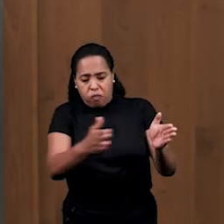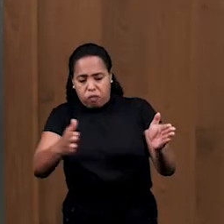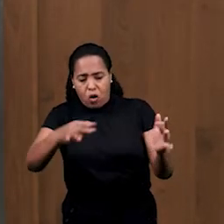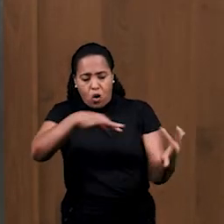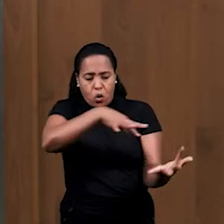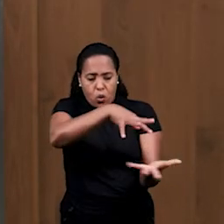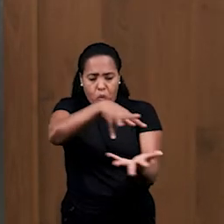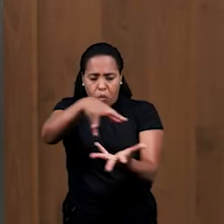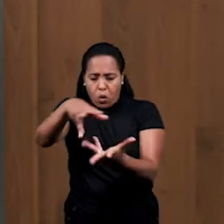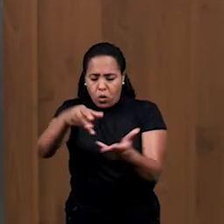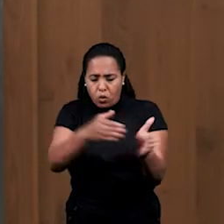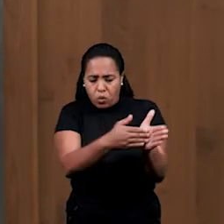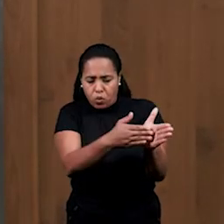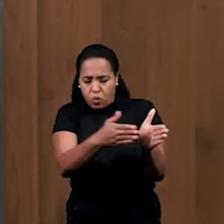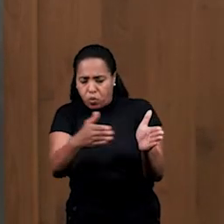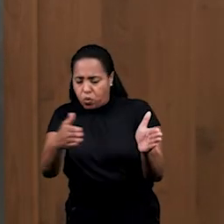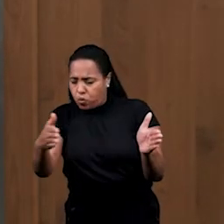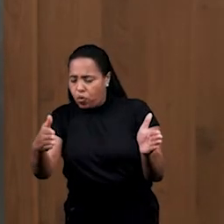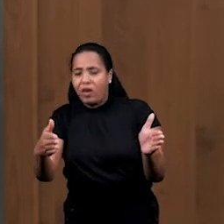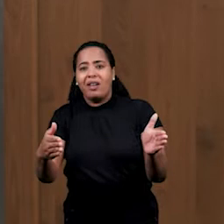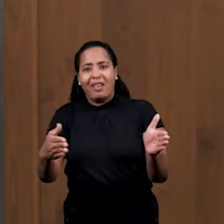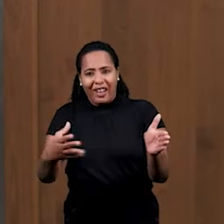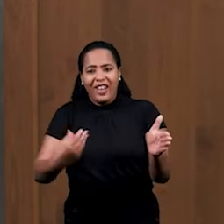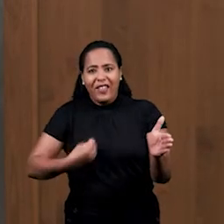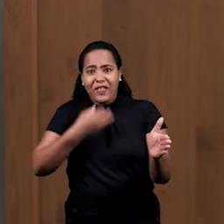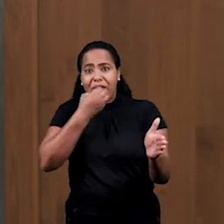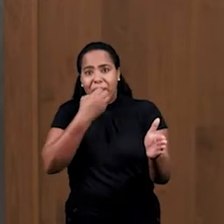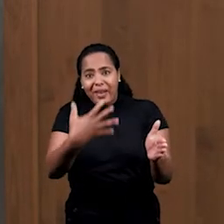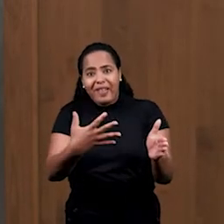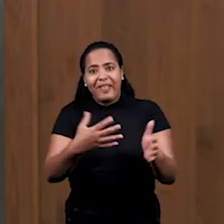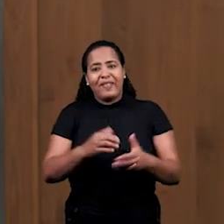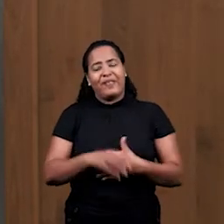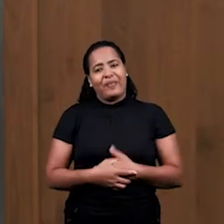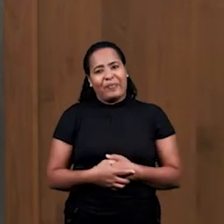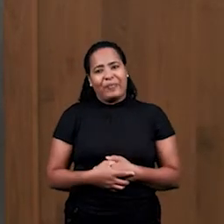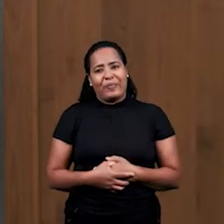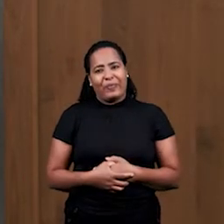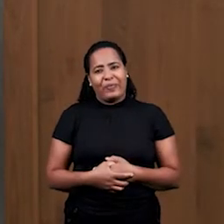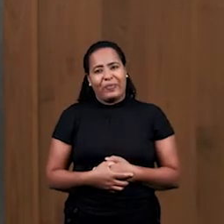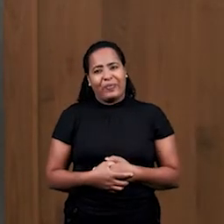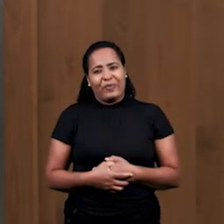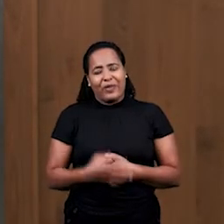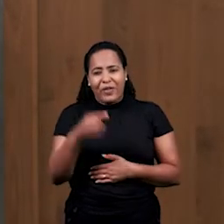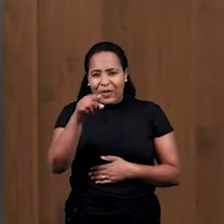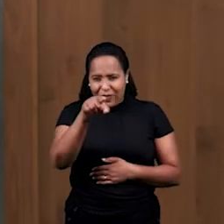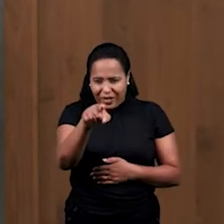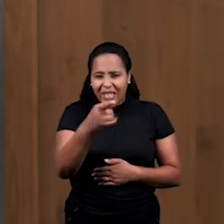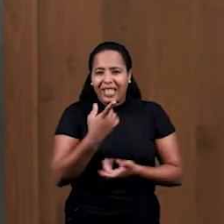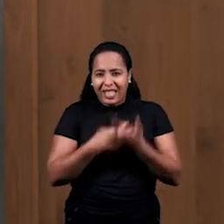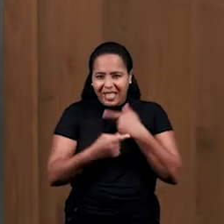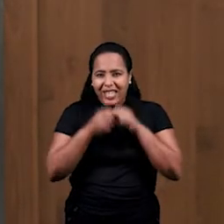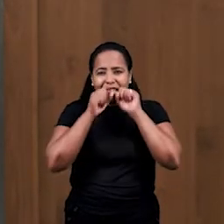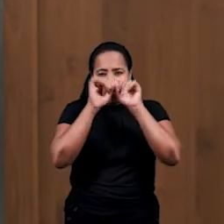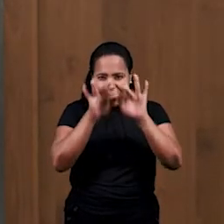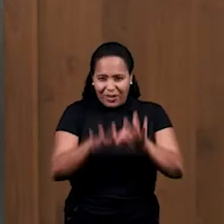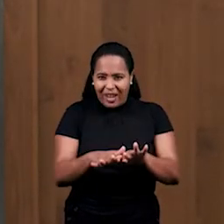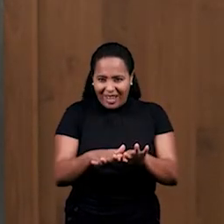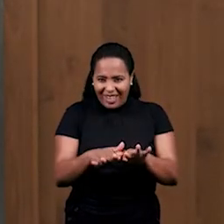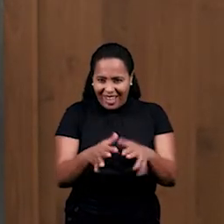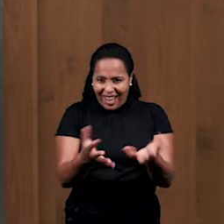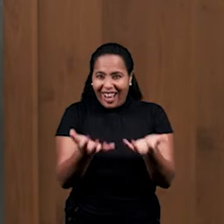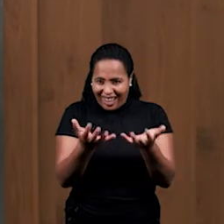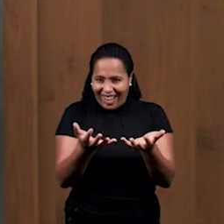Para que tengas larga vida sobre la tierra. Está en Efesios 6, 1 al 3. ¿Ustedes quieren ser